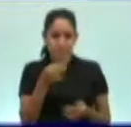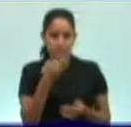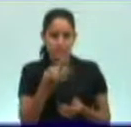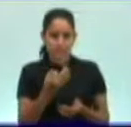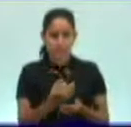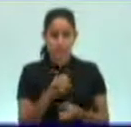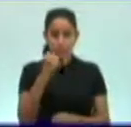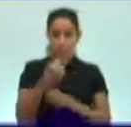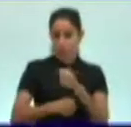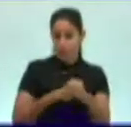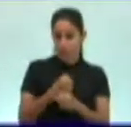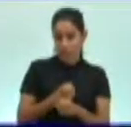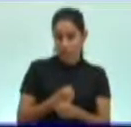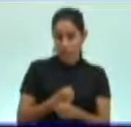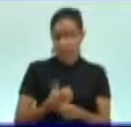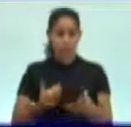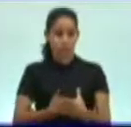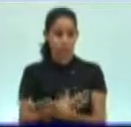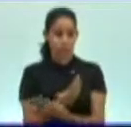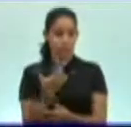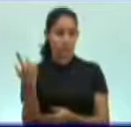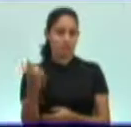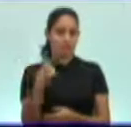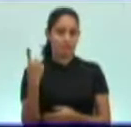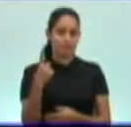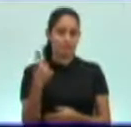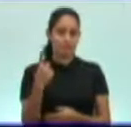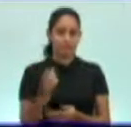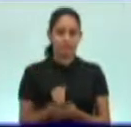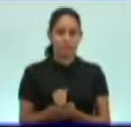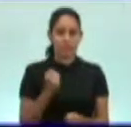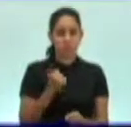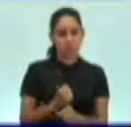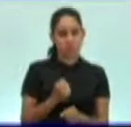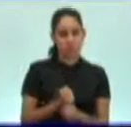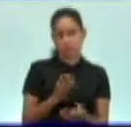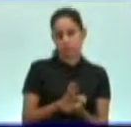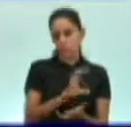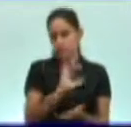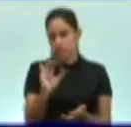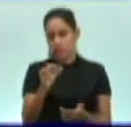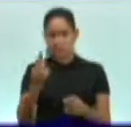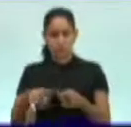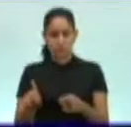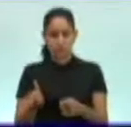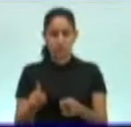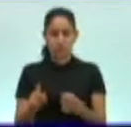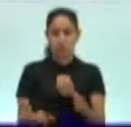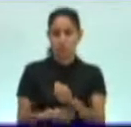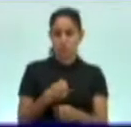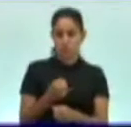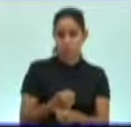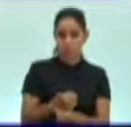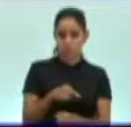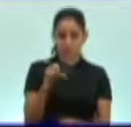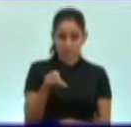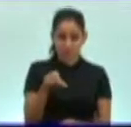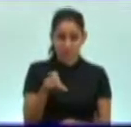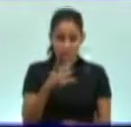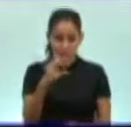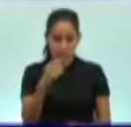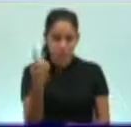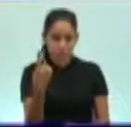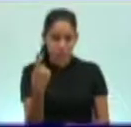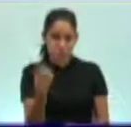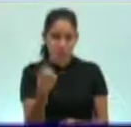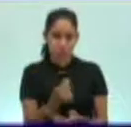los símbolos nacionales en las instituciones y otros usos. Y dentro del propio capítulo 1,